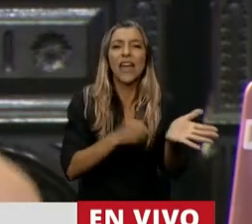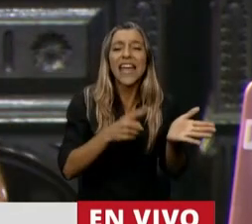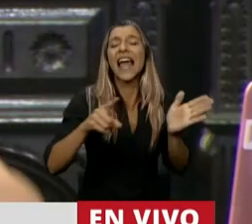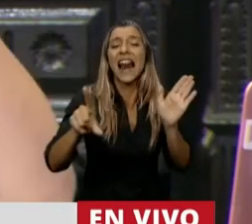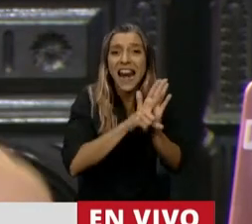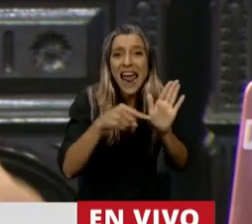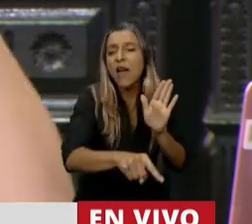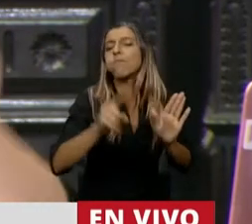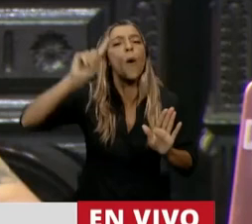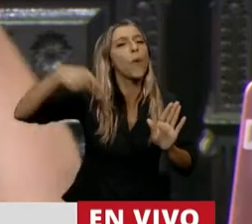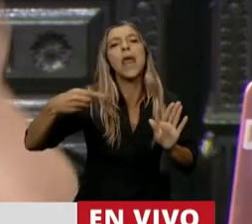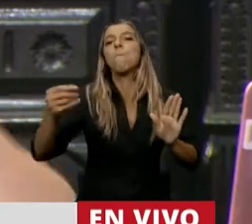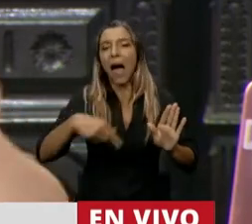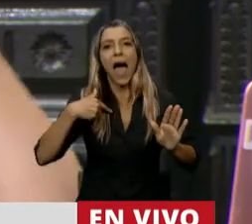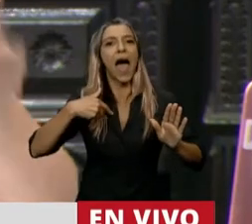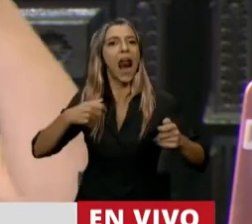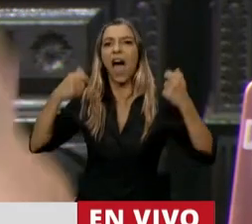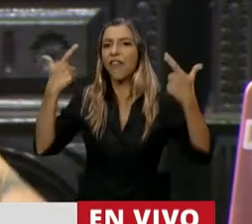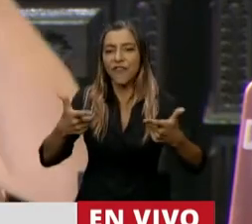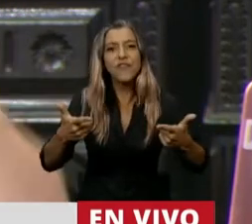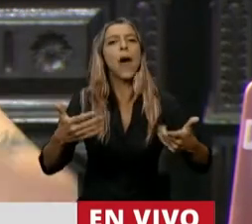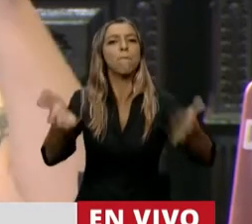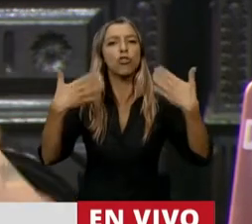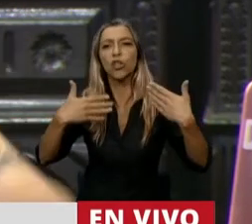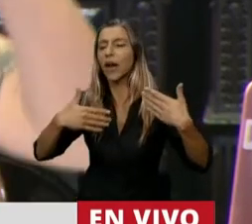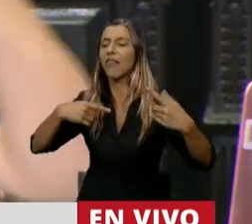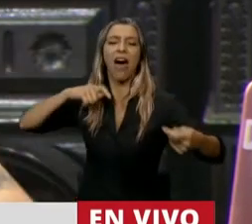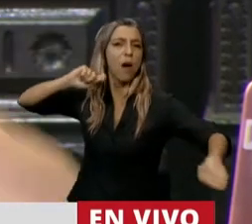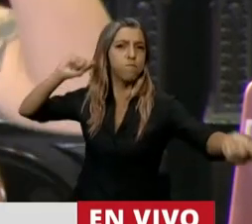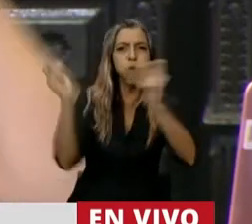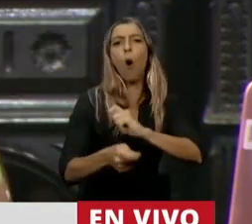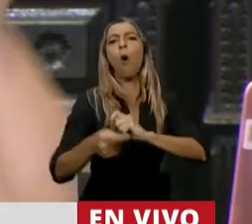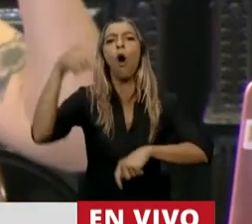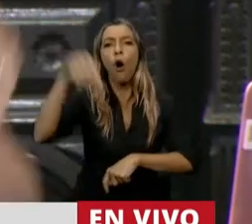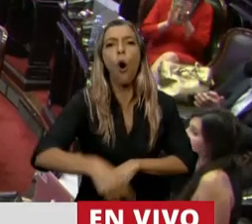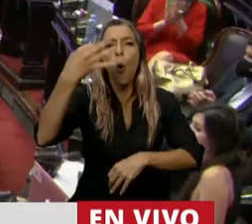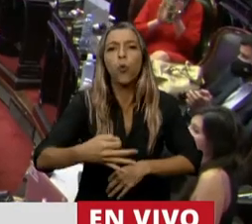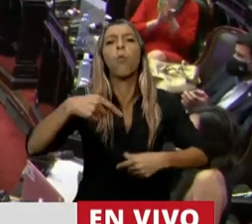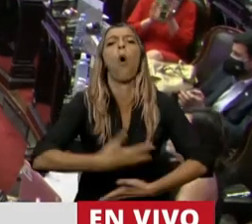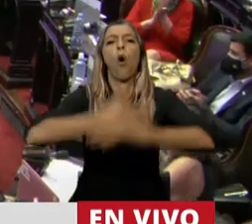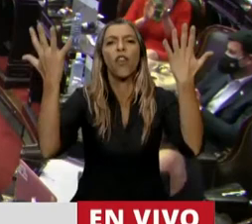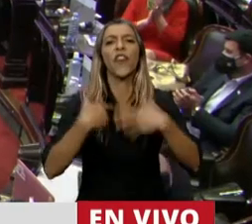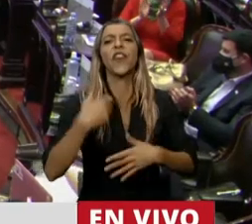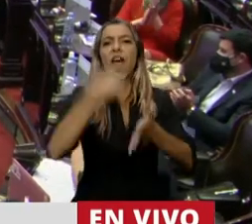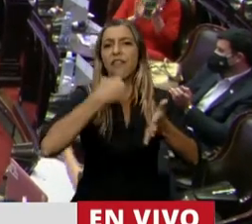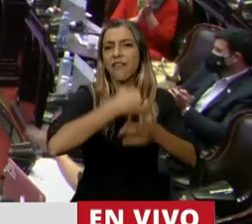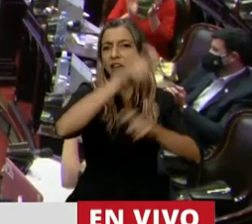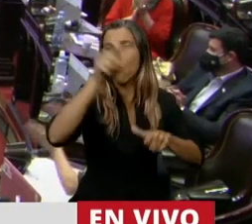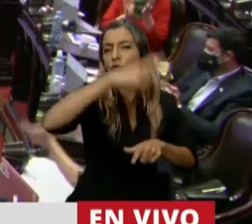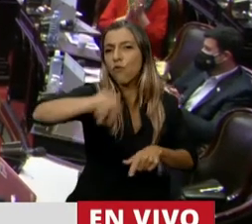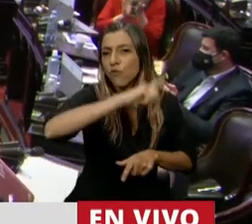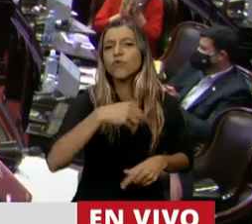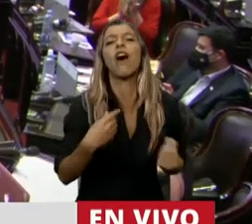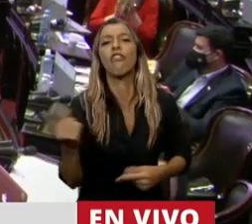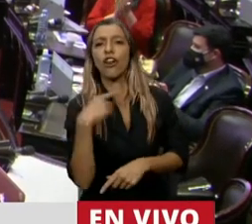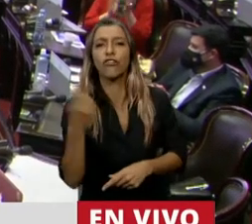y que esta ley la tenemos que sancionar hoy, darle media sanción hoy, que es el día de los militantes y las militantes. instancias. Y que lo vamos a hacer por